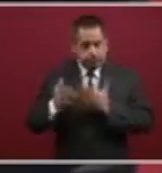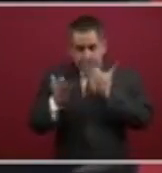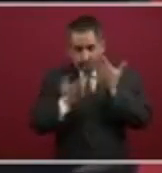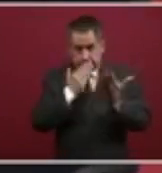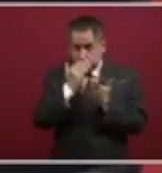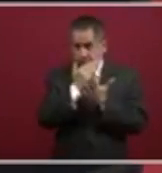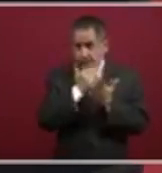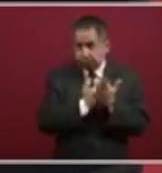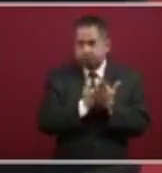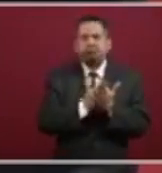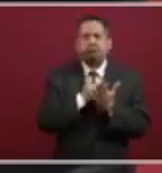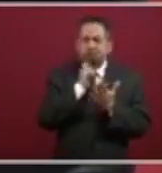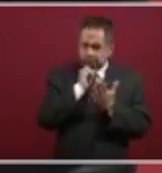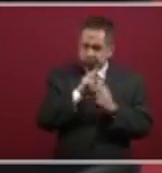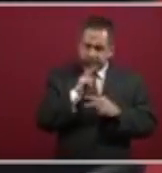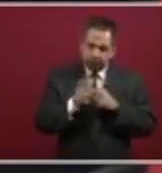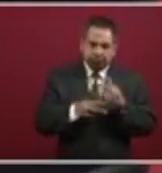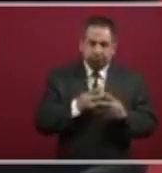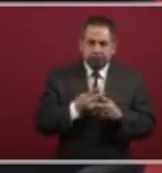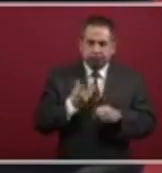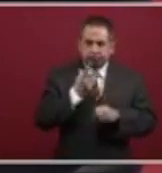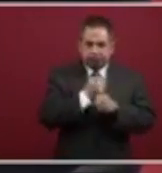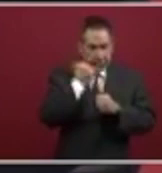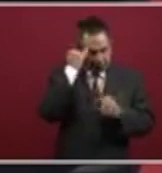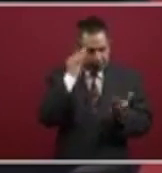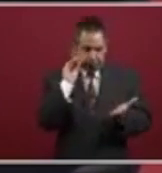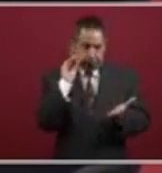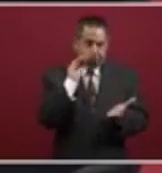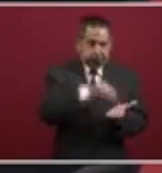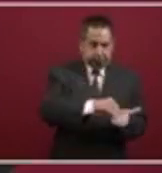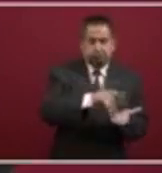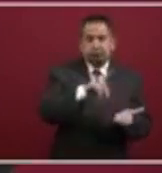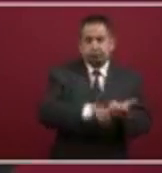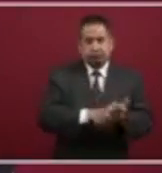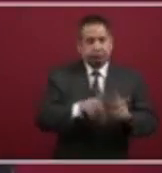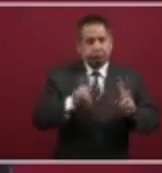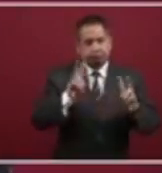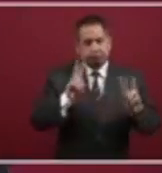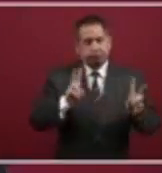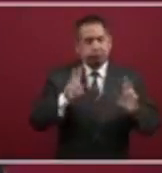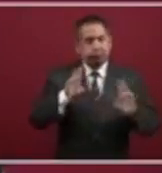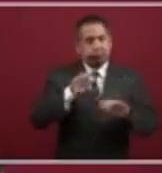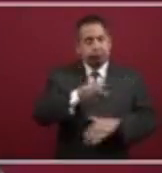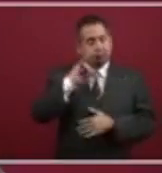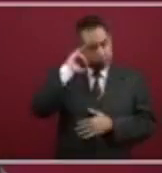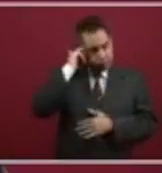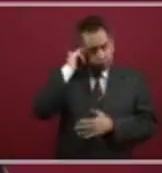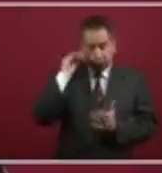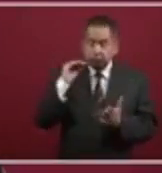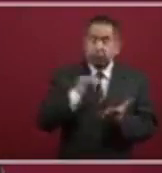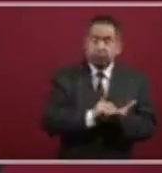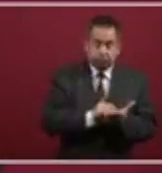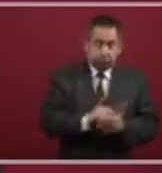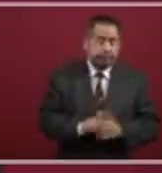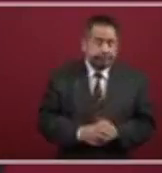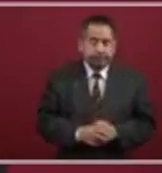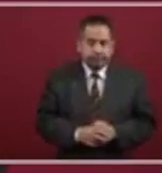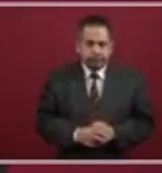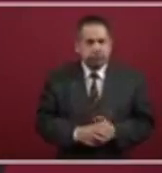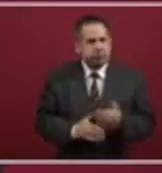van a considerar esa realidad. Es un proceso,